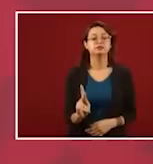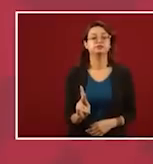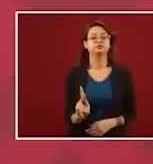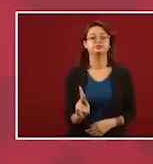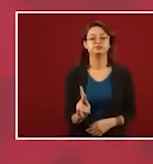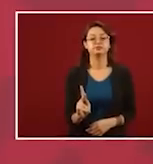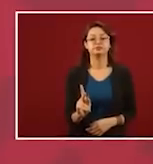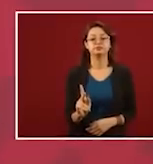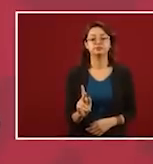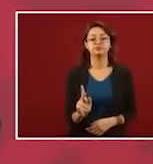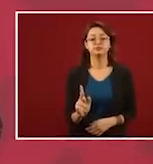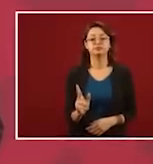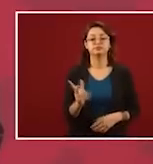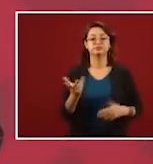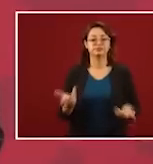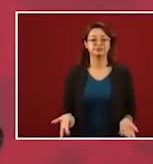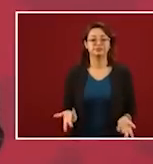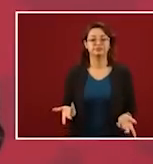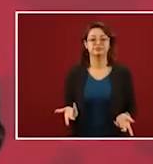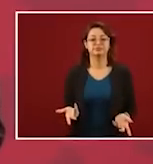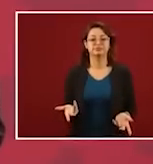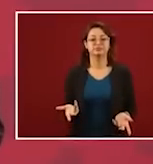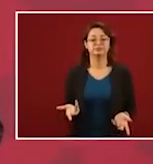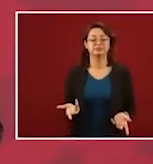este modelo,